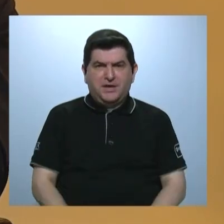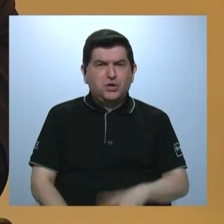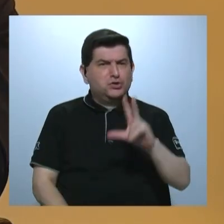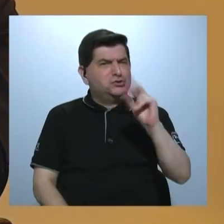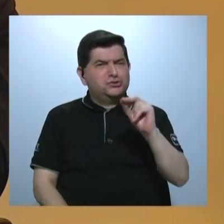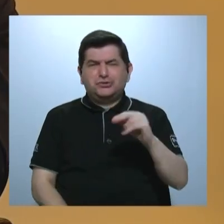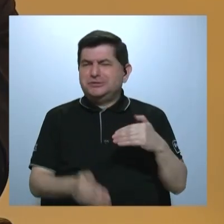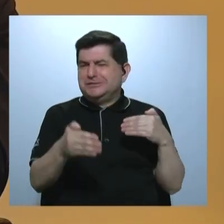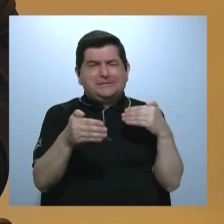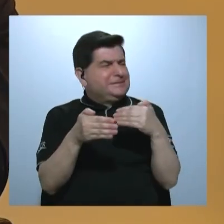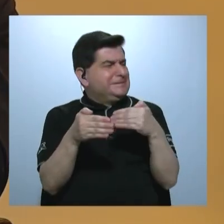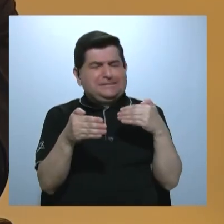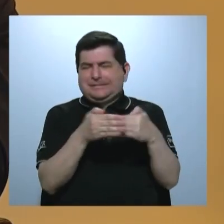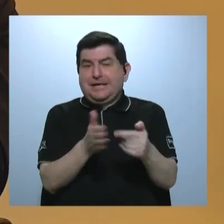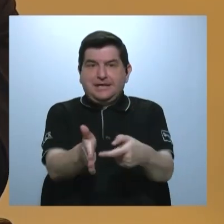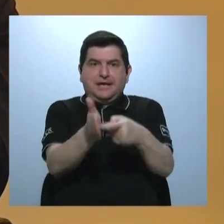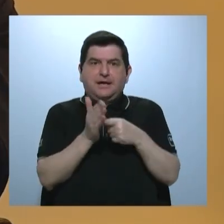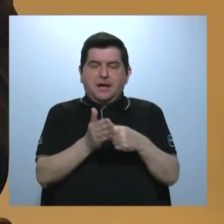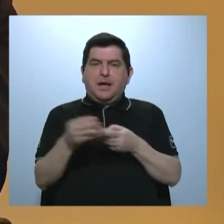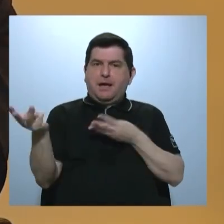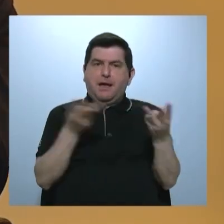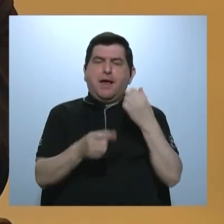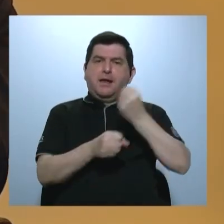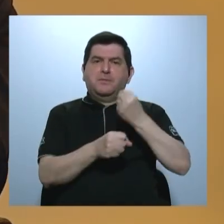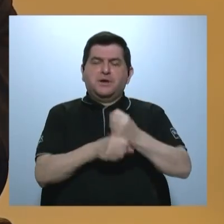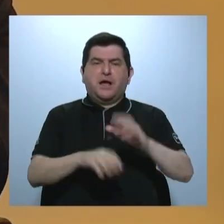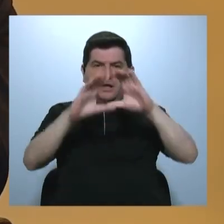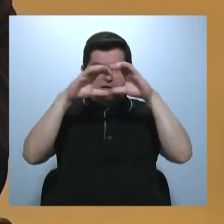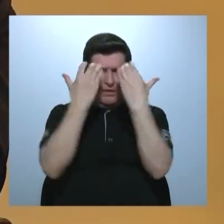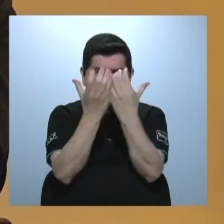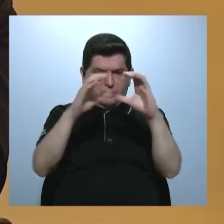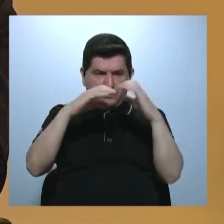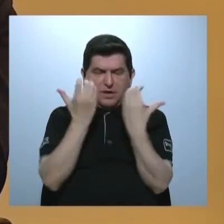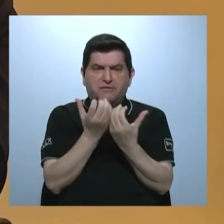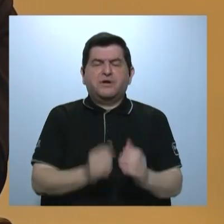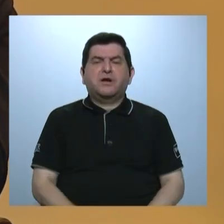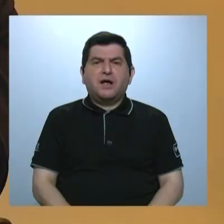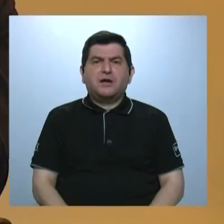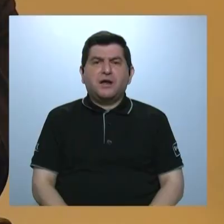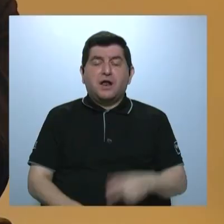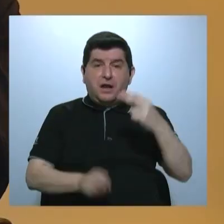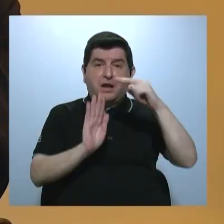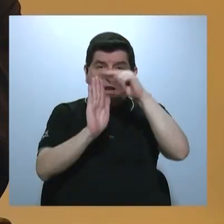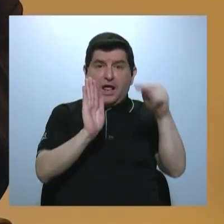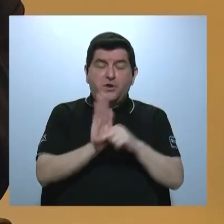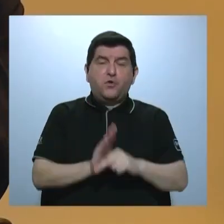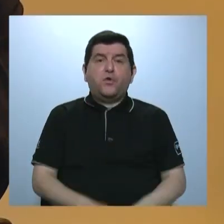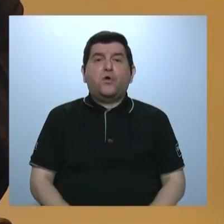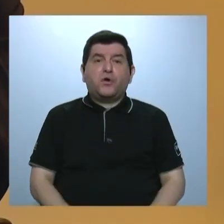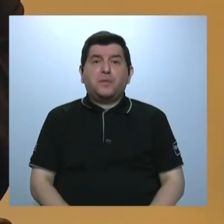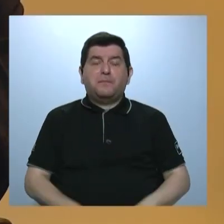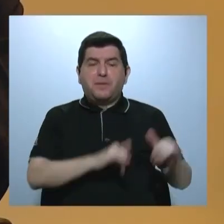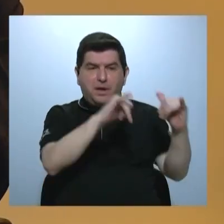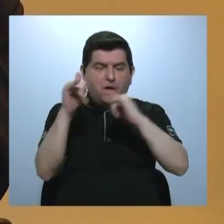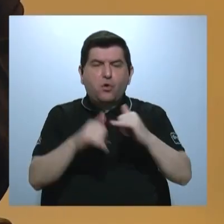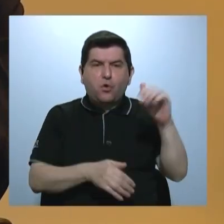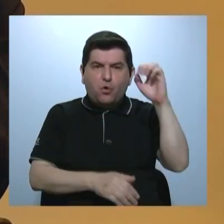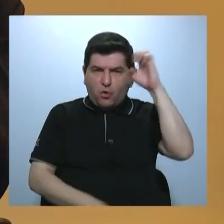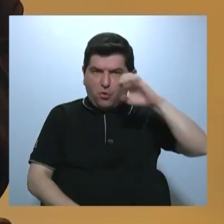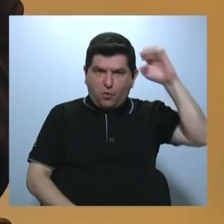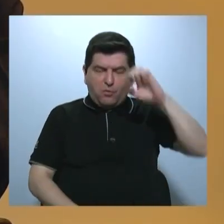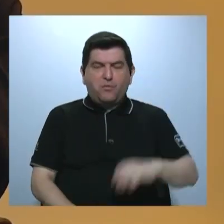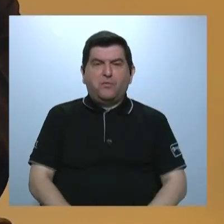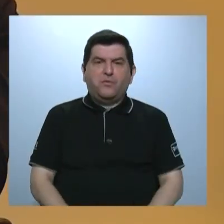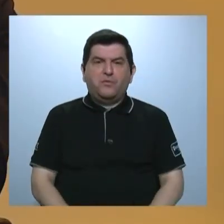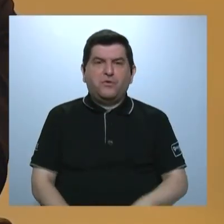ni de cerca de ser lo que demanda el mercado laboral, porque si lo clasificamos en las bandas del marco común europeo, no pasan del nivel más básico que se